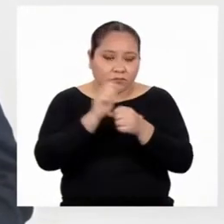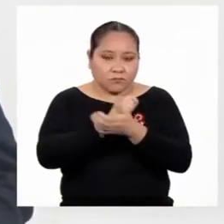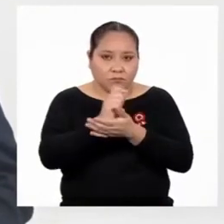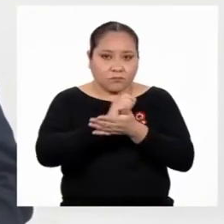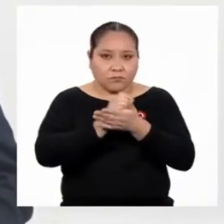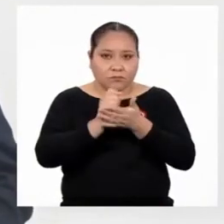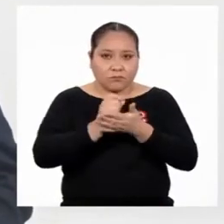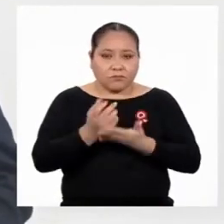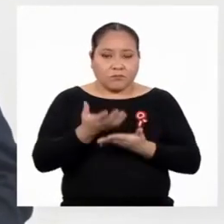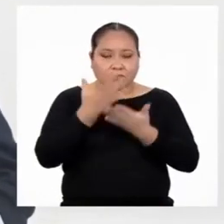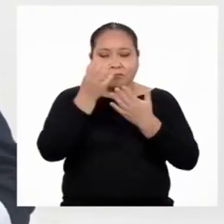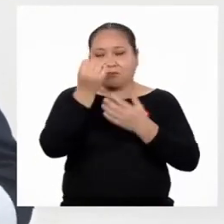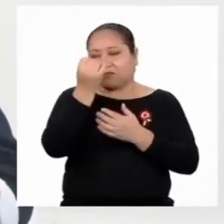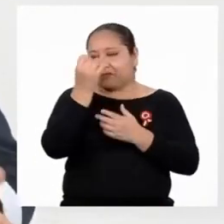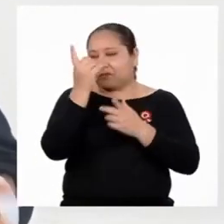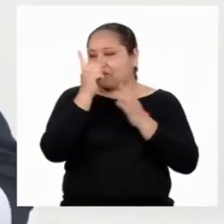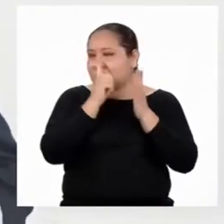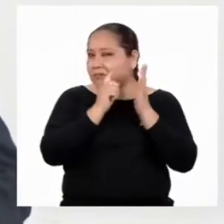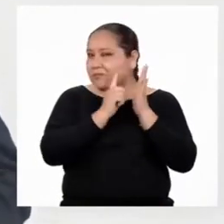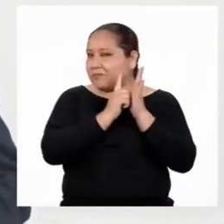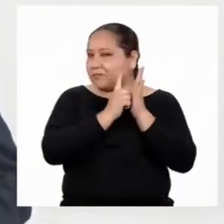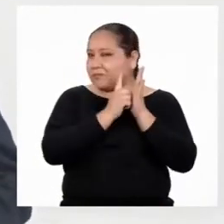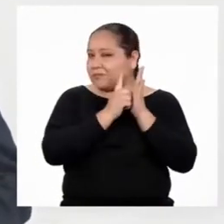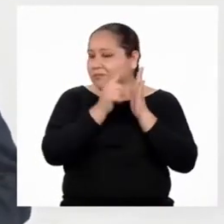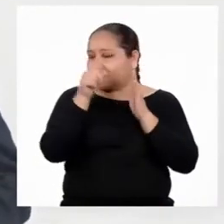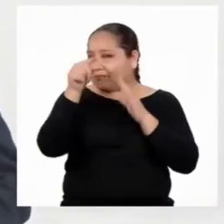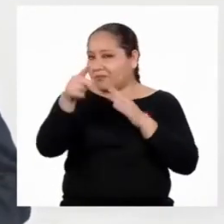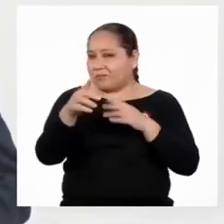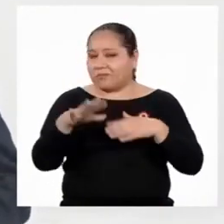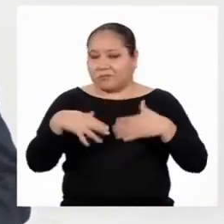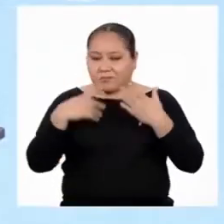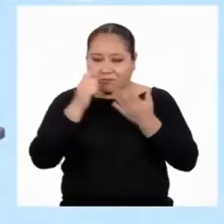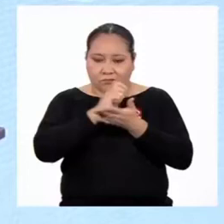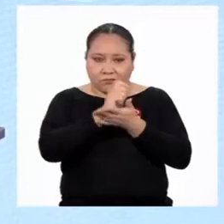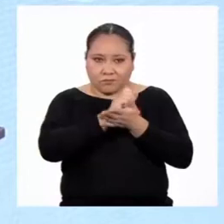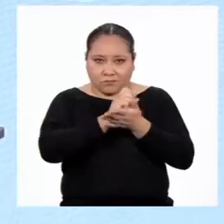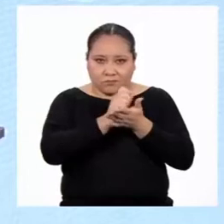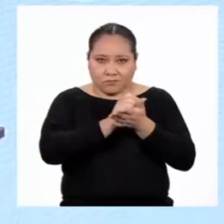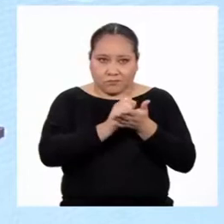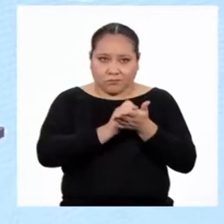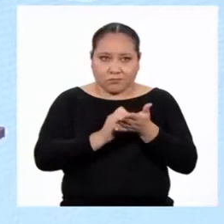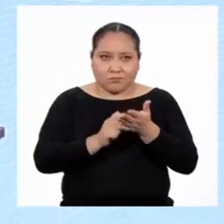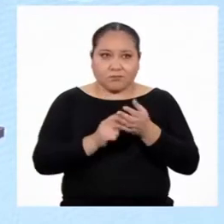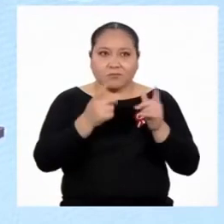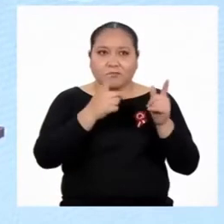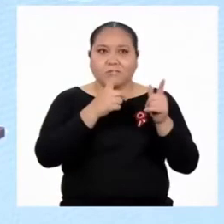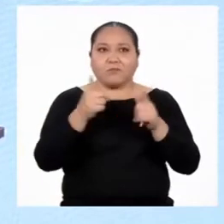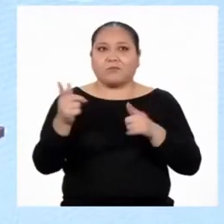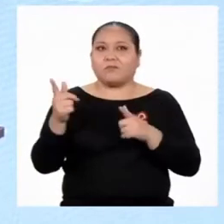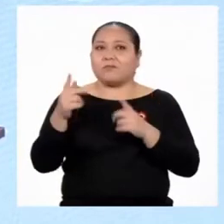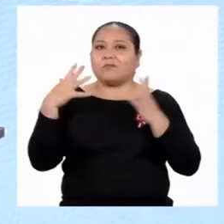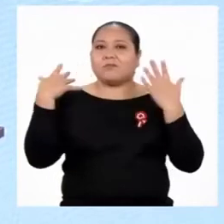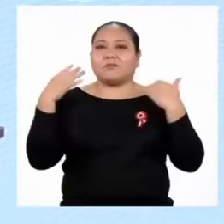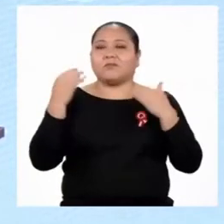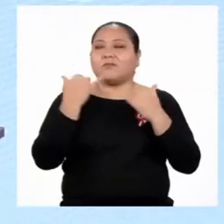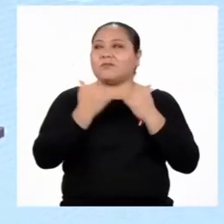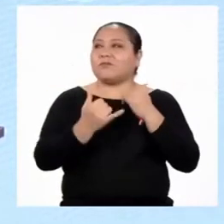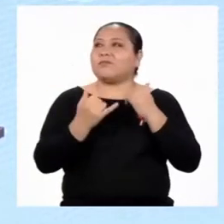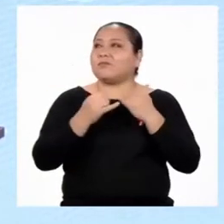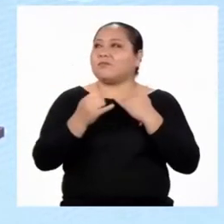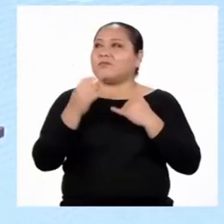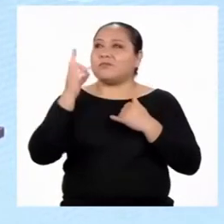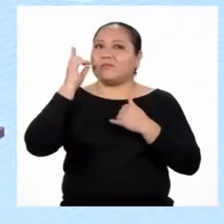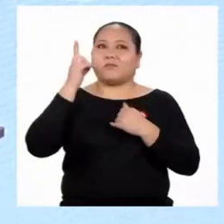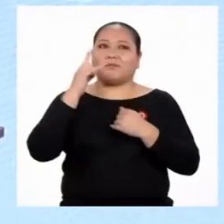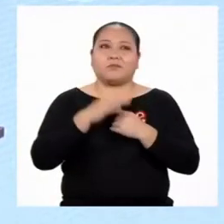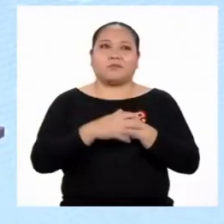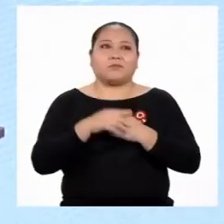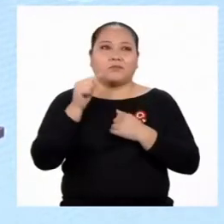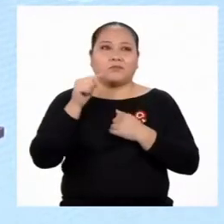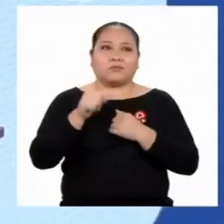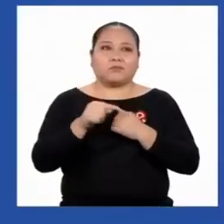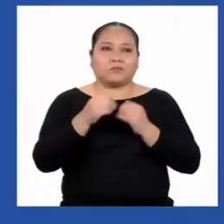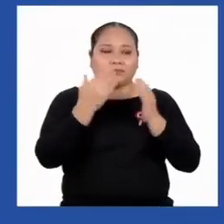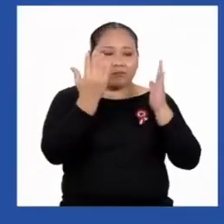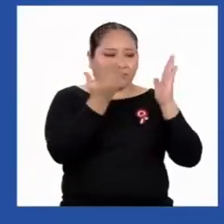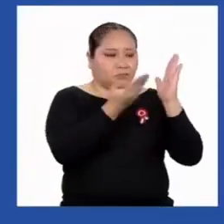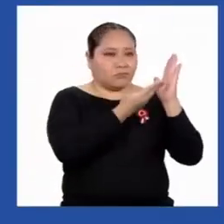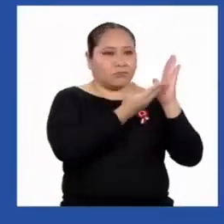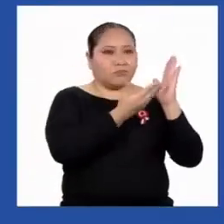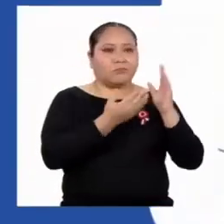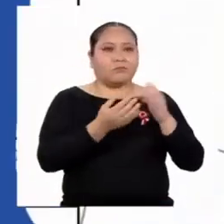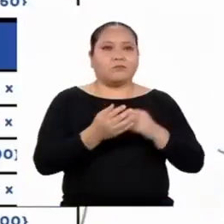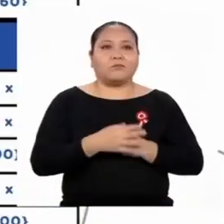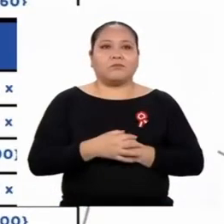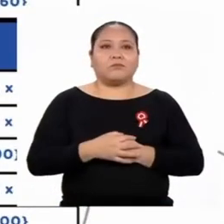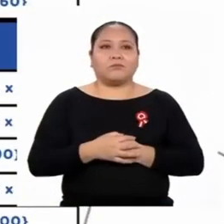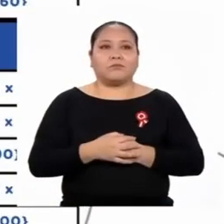Les daré unos segundos para que puedan hacerlo. ¡Listo! Ya acabé, profesora. Me quedó de la siguiente manera.